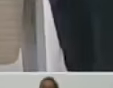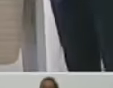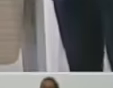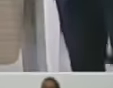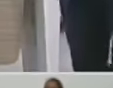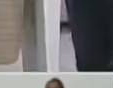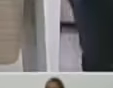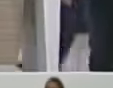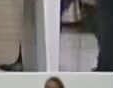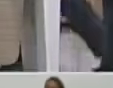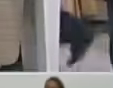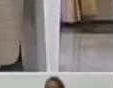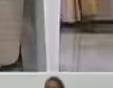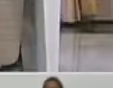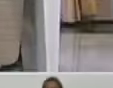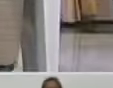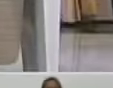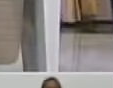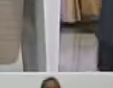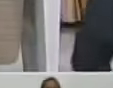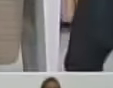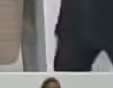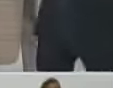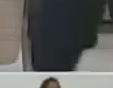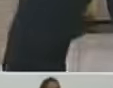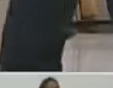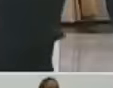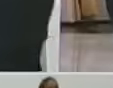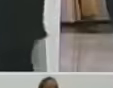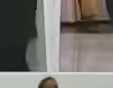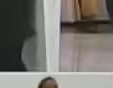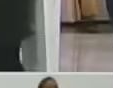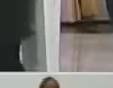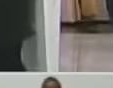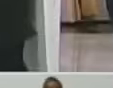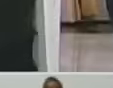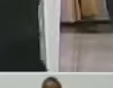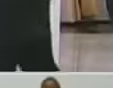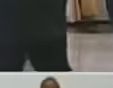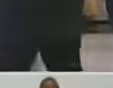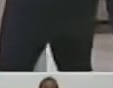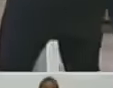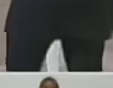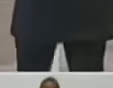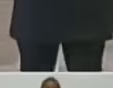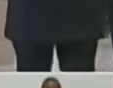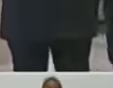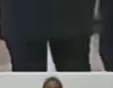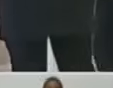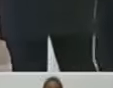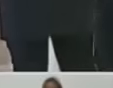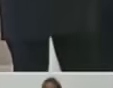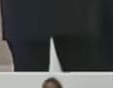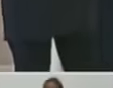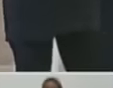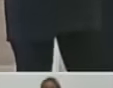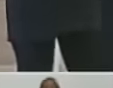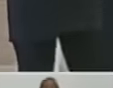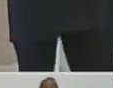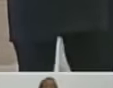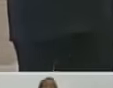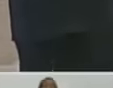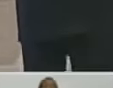hacia el futuro. Además, ya se tiene la primera reserva de petróleo del mundo. Venezuela así la ostenta y aumenta su capacidad